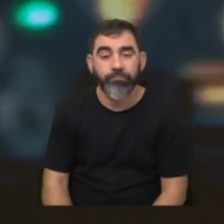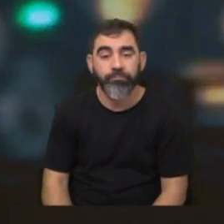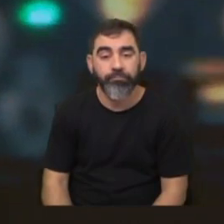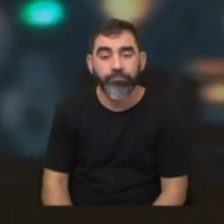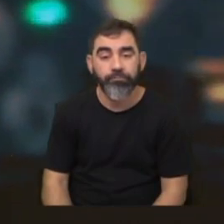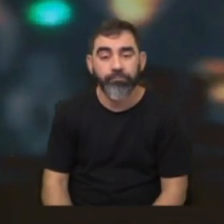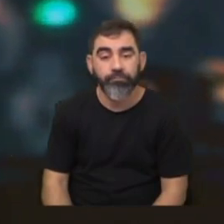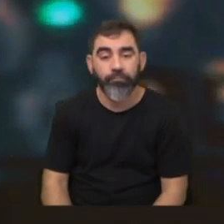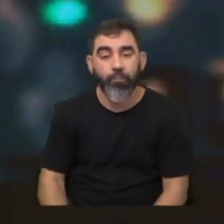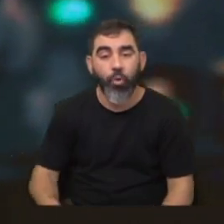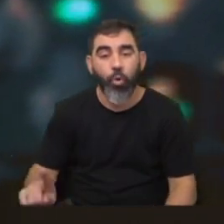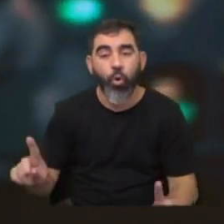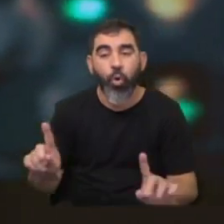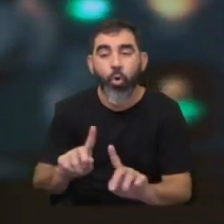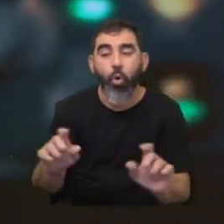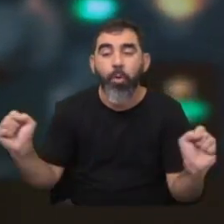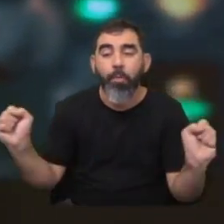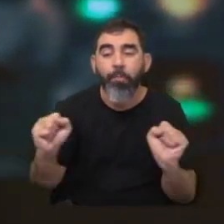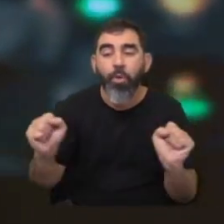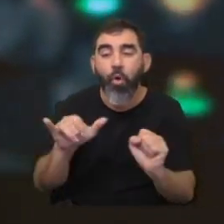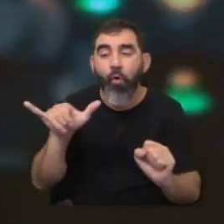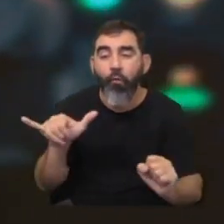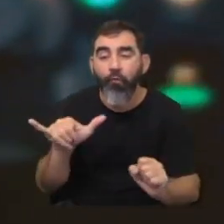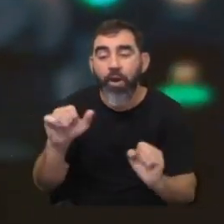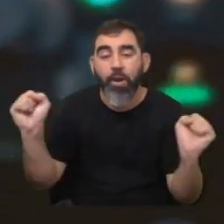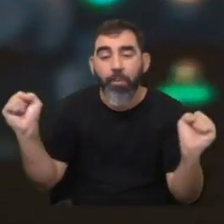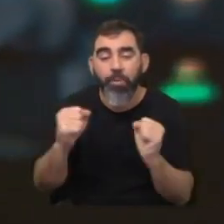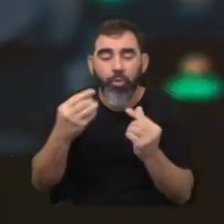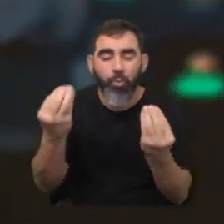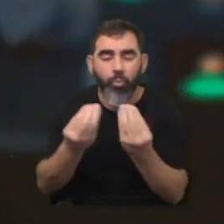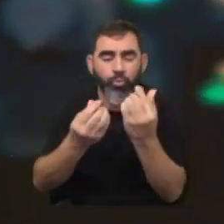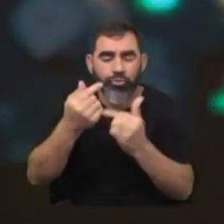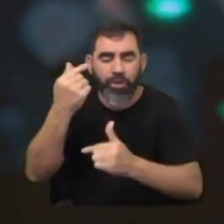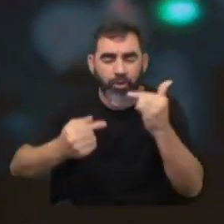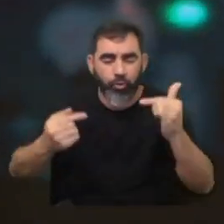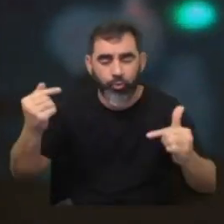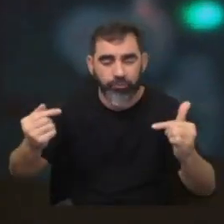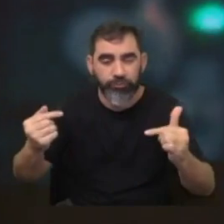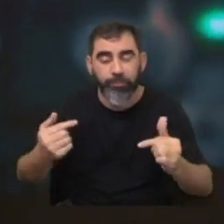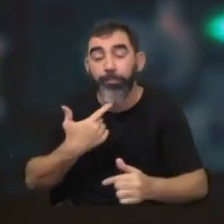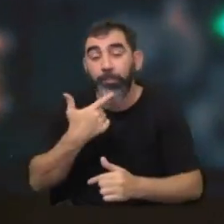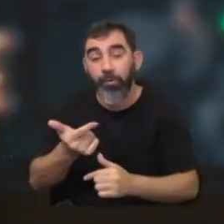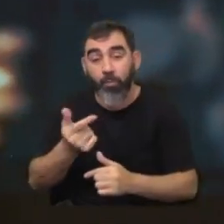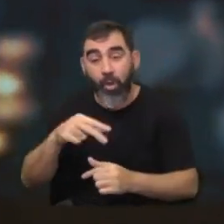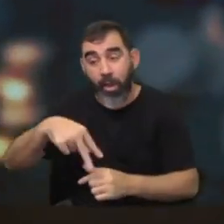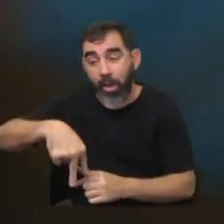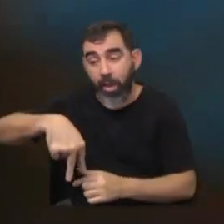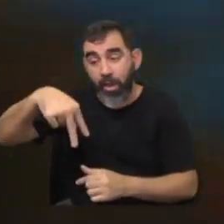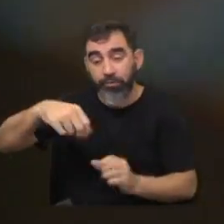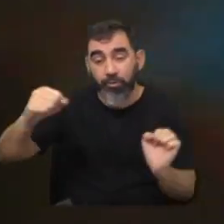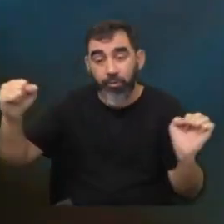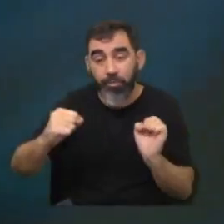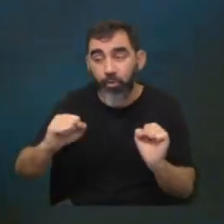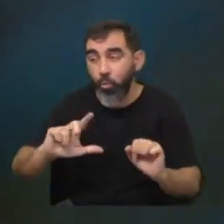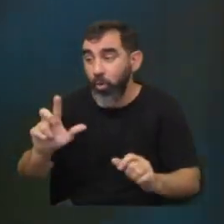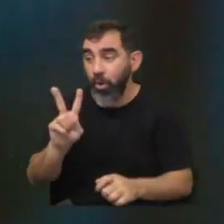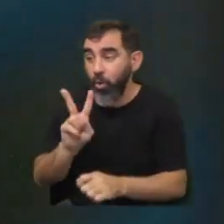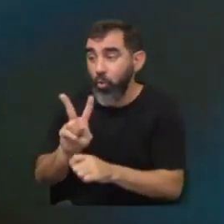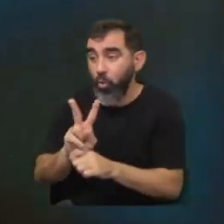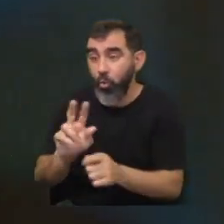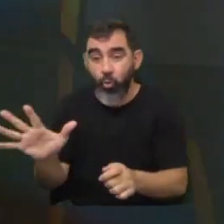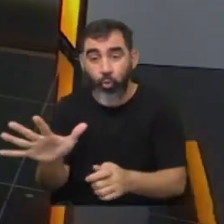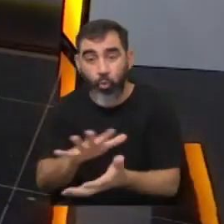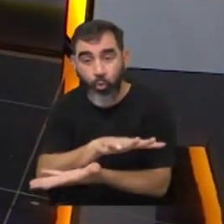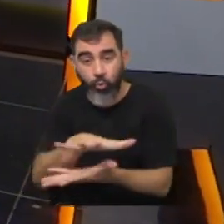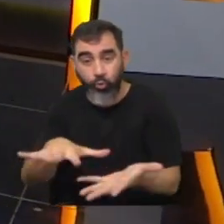No es miedo a volar en alguno de estos casos, sino miedo a varias cosas. Me imagino, claro, el ejemplo del ascensor está bueno. Es miedo a perder el control de la situación, tal